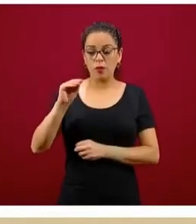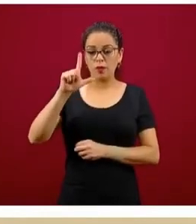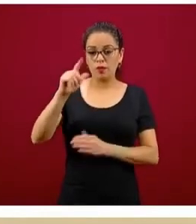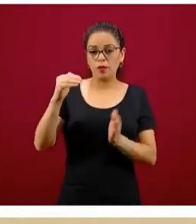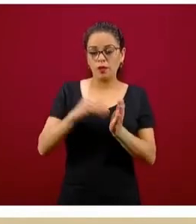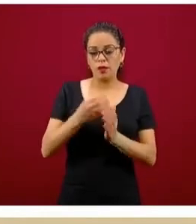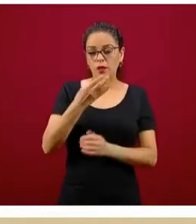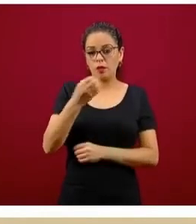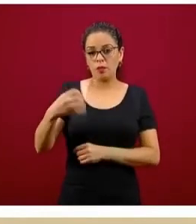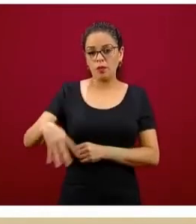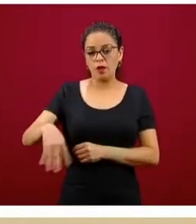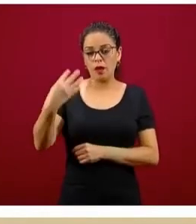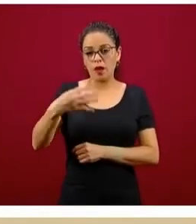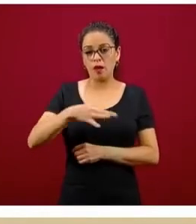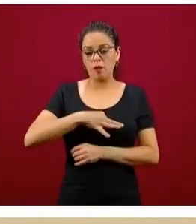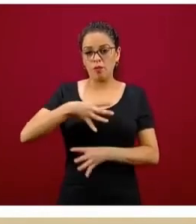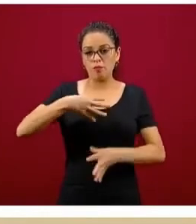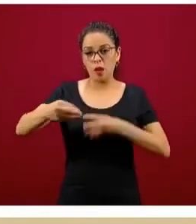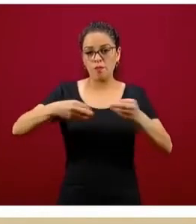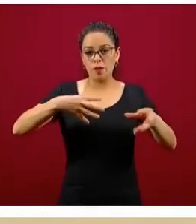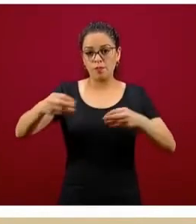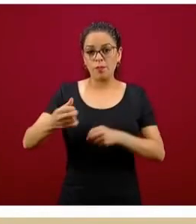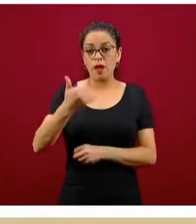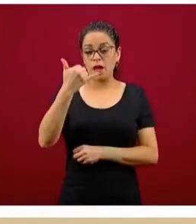897.914 contagios y